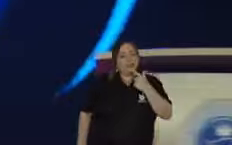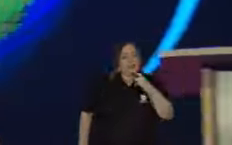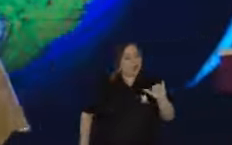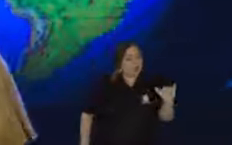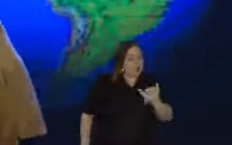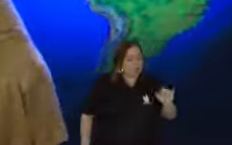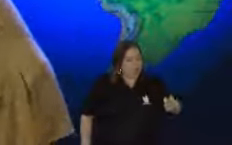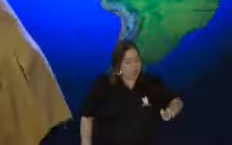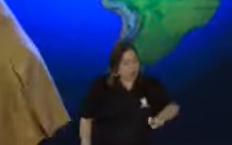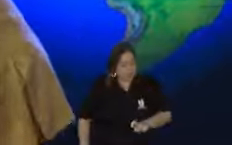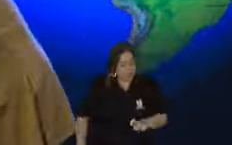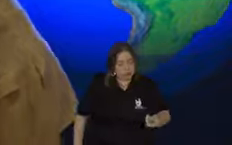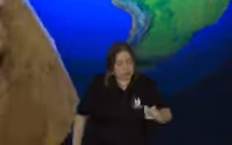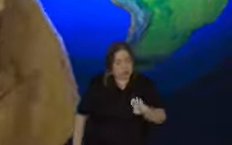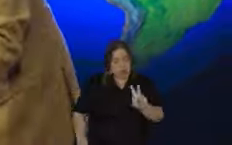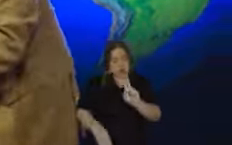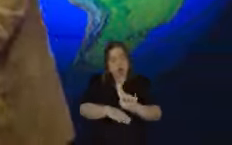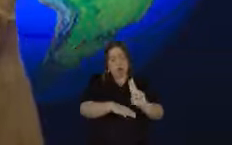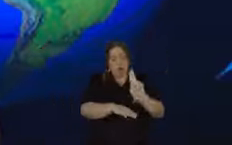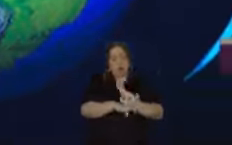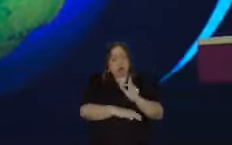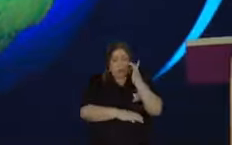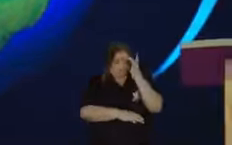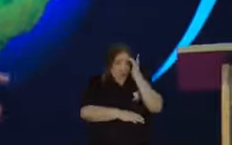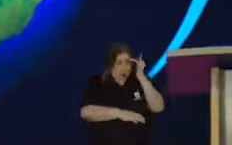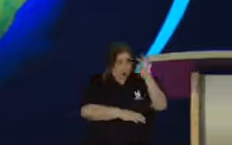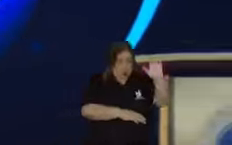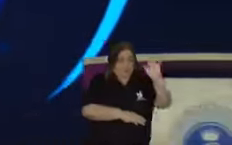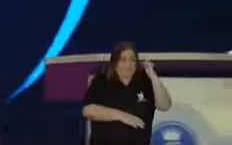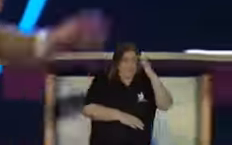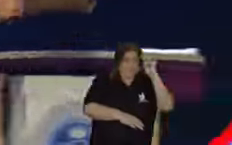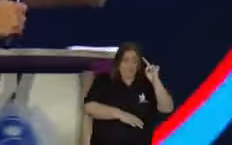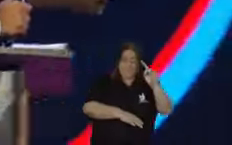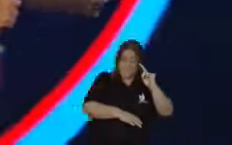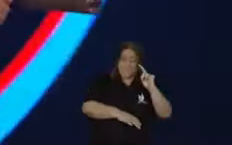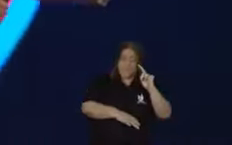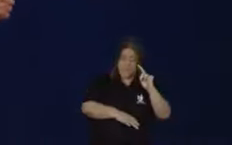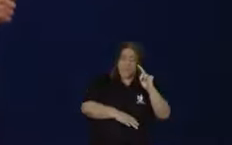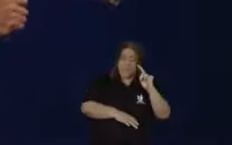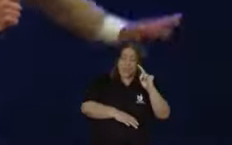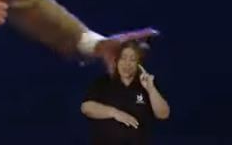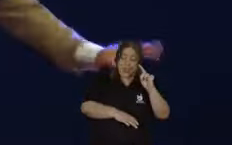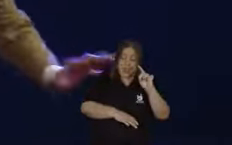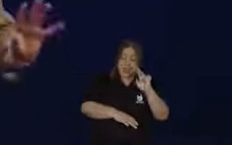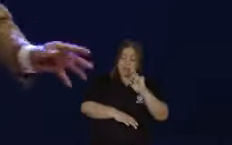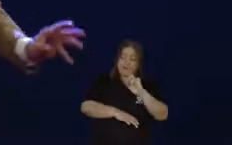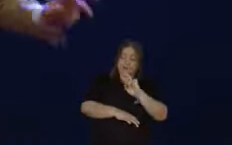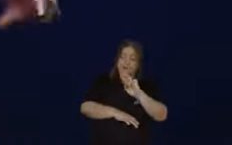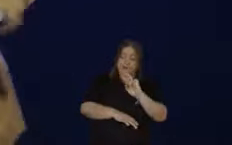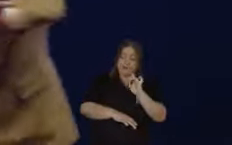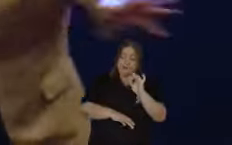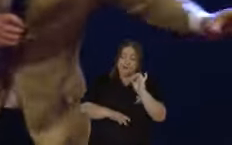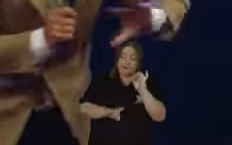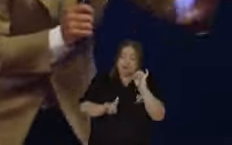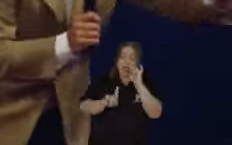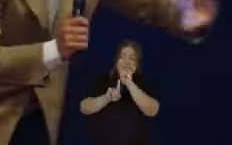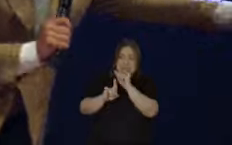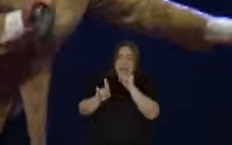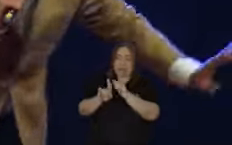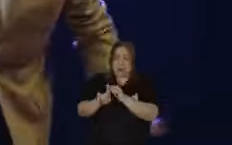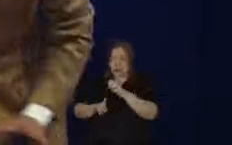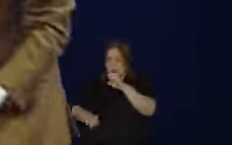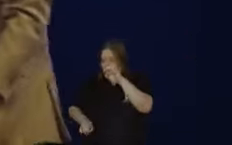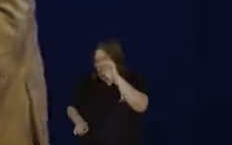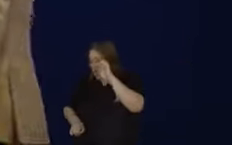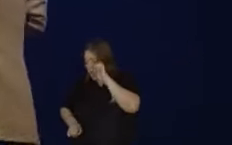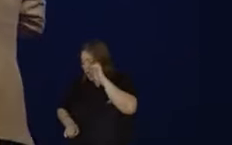serpiente usó su astucia para engañar a Eva. Me temo que ustedes, sus pensamientos sean